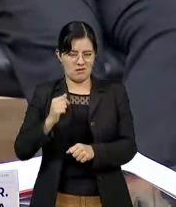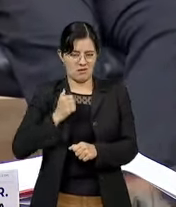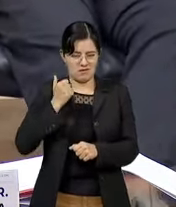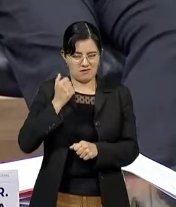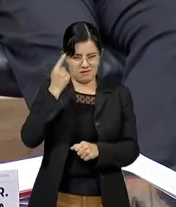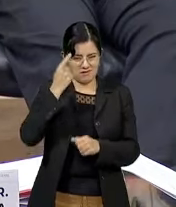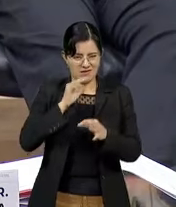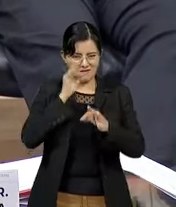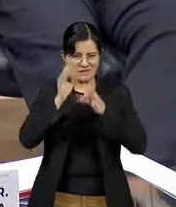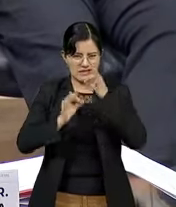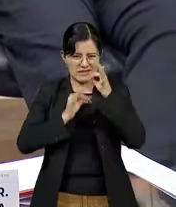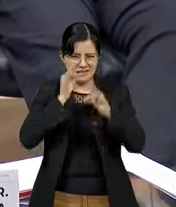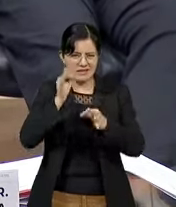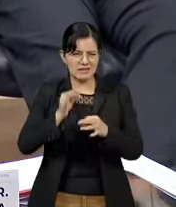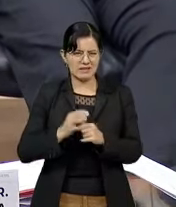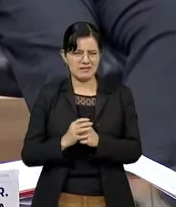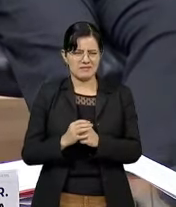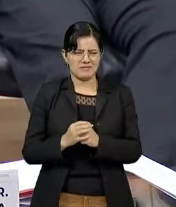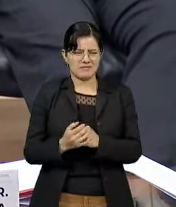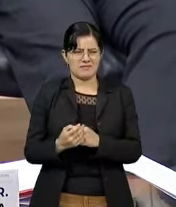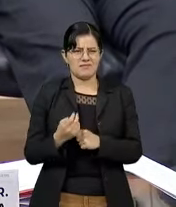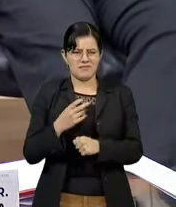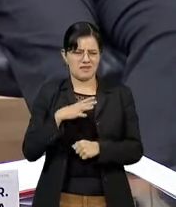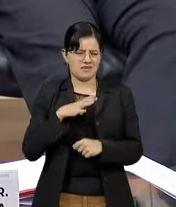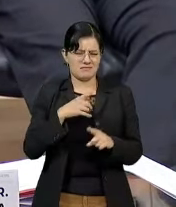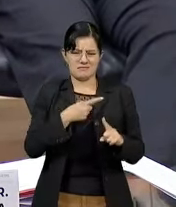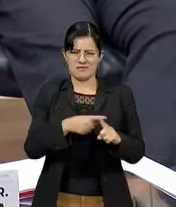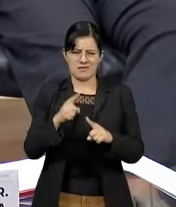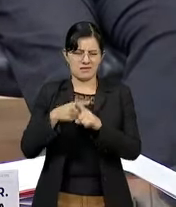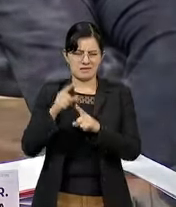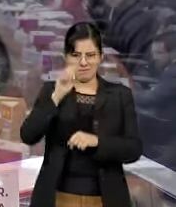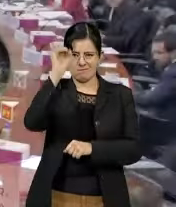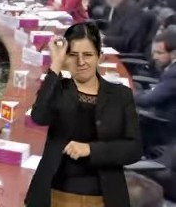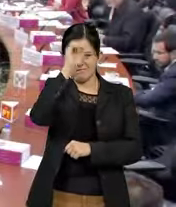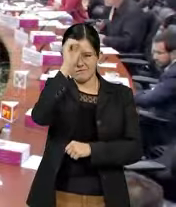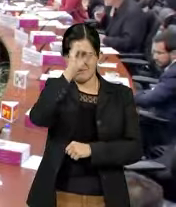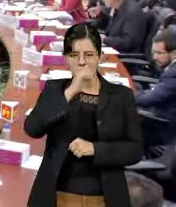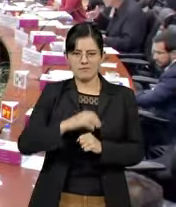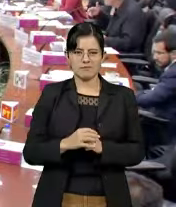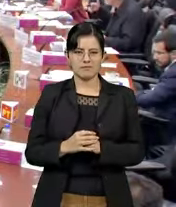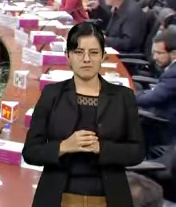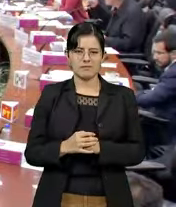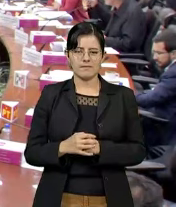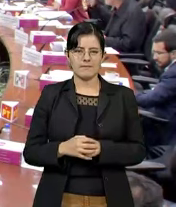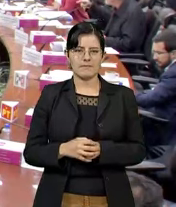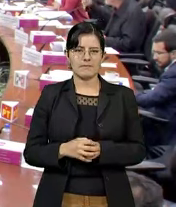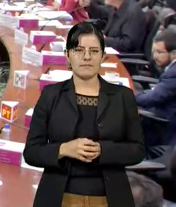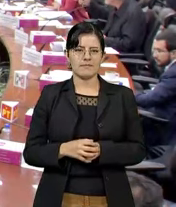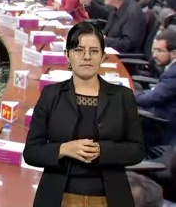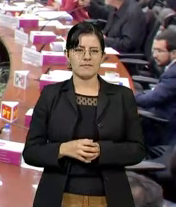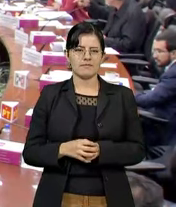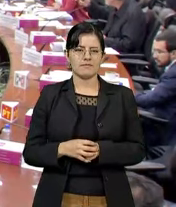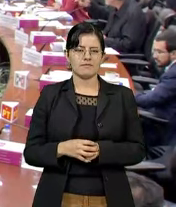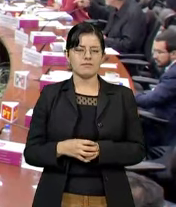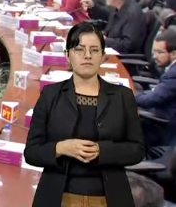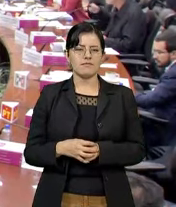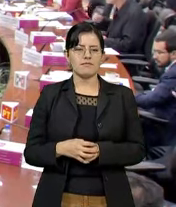espacios nuestros hay la pluralidad y hay una